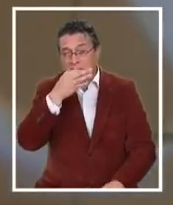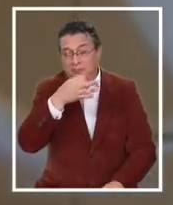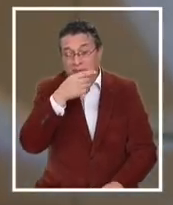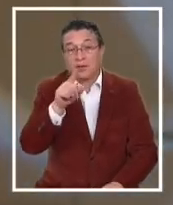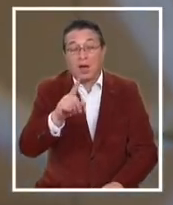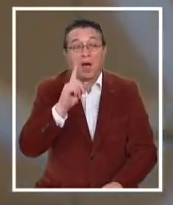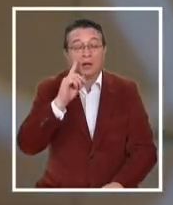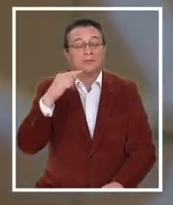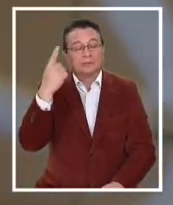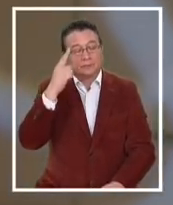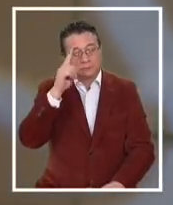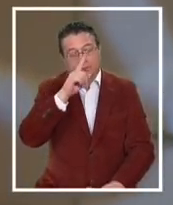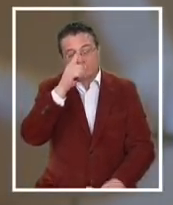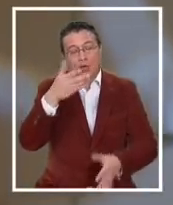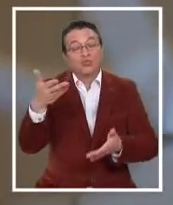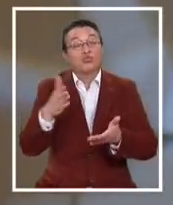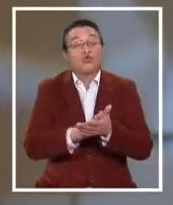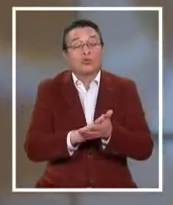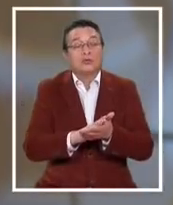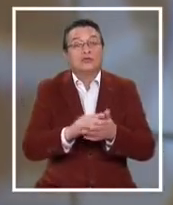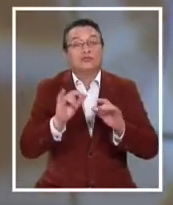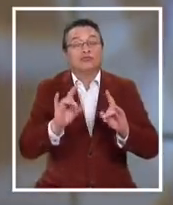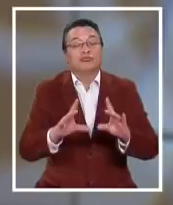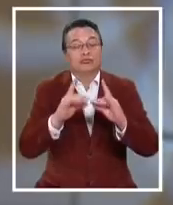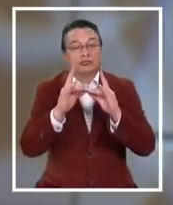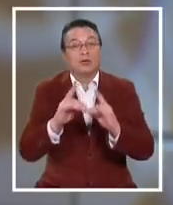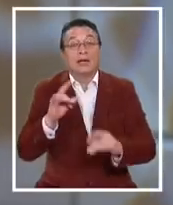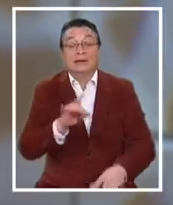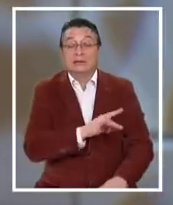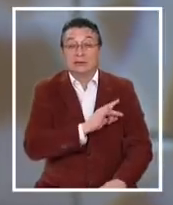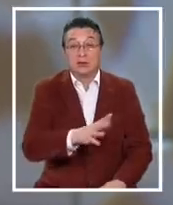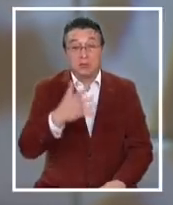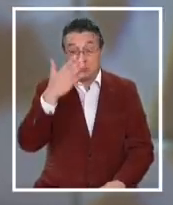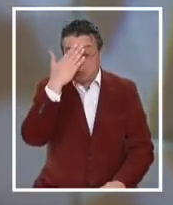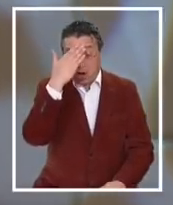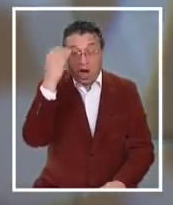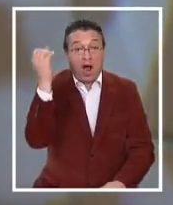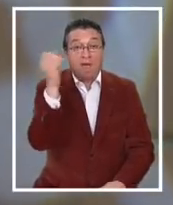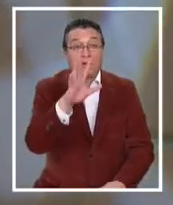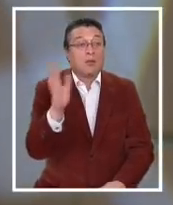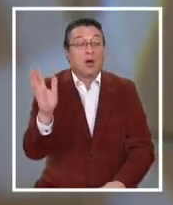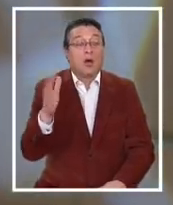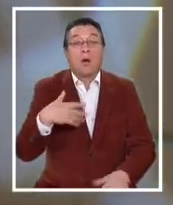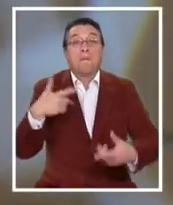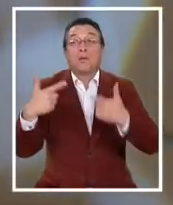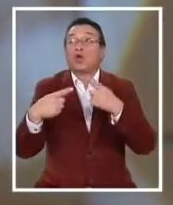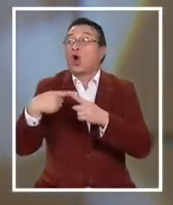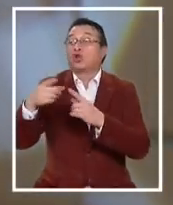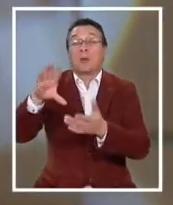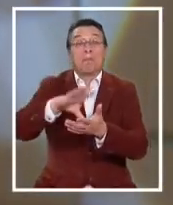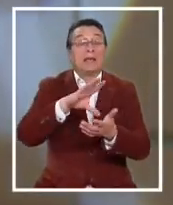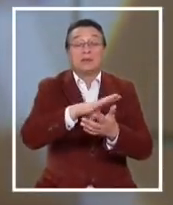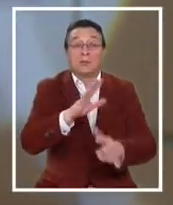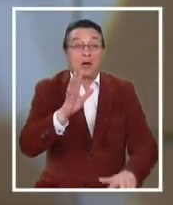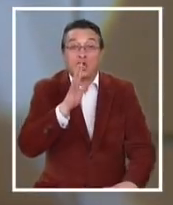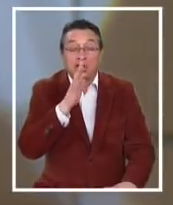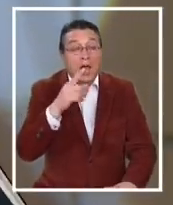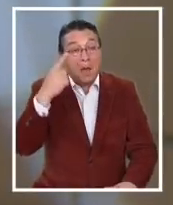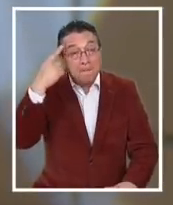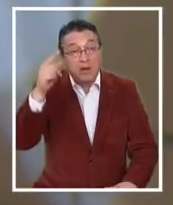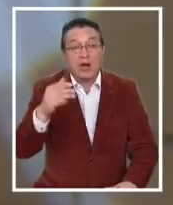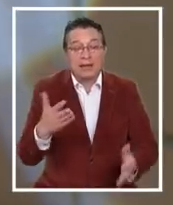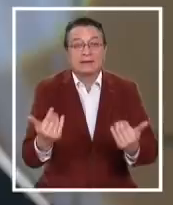un ritual respecto a la muerte. Y eso en Chile pareciera que lo hemos olvidado completamente. No sé cómo será en política comparada en otros países, pero creo que se requiere